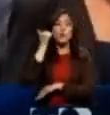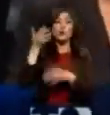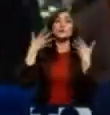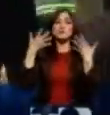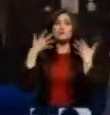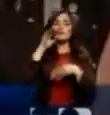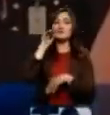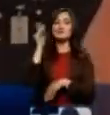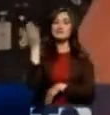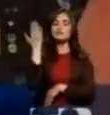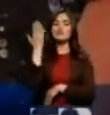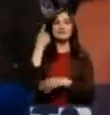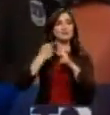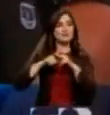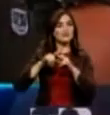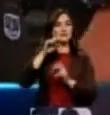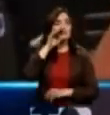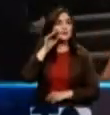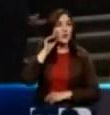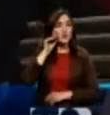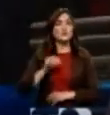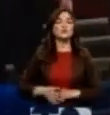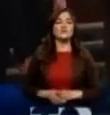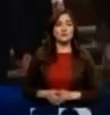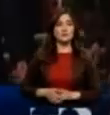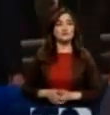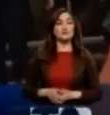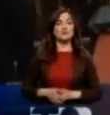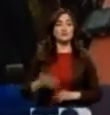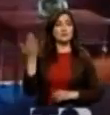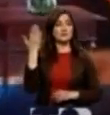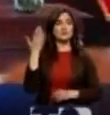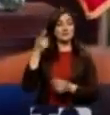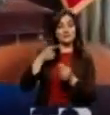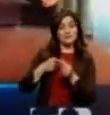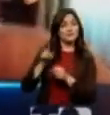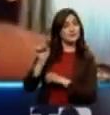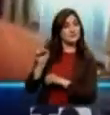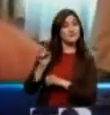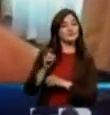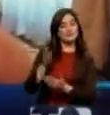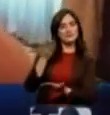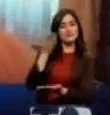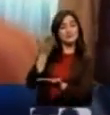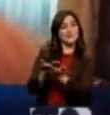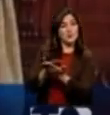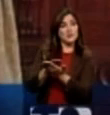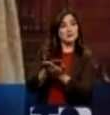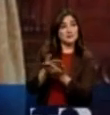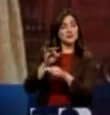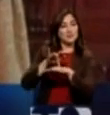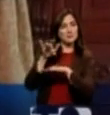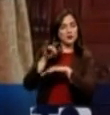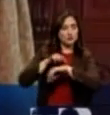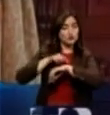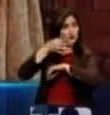el alcalde de esta ciudad, Jaime Nebot. El alcalde de la ciudad de Quito, Mauricio Rodas, llegó temprano, llegó puntual pasado